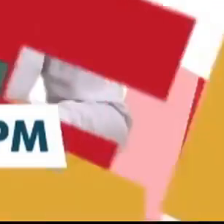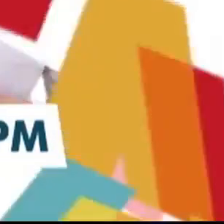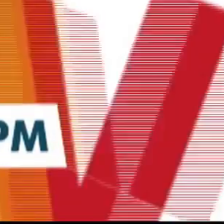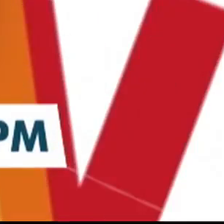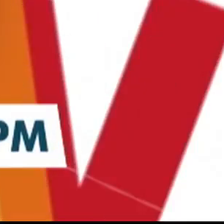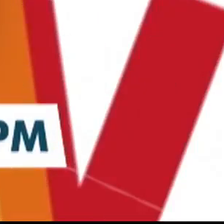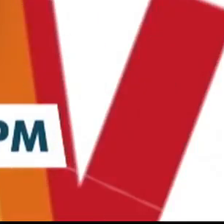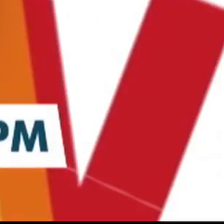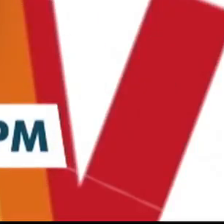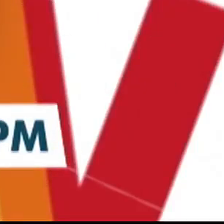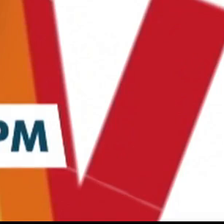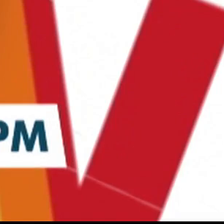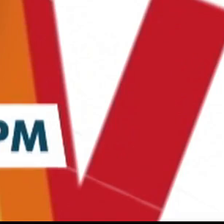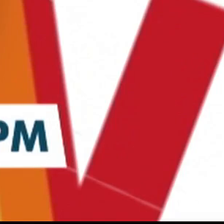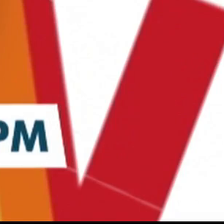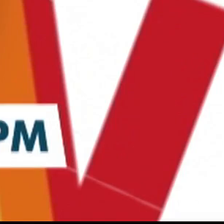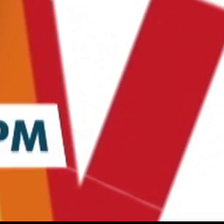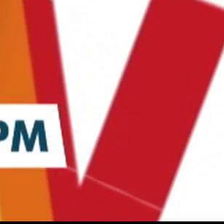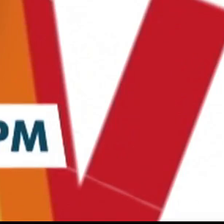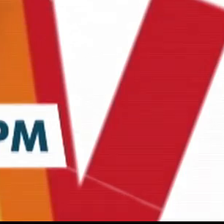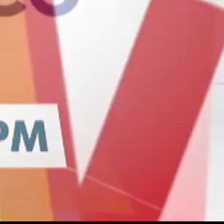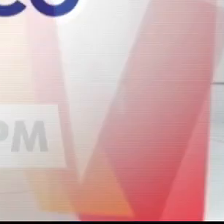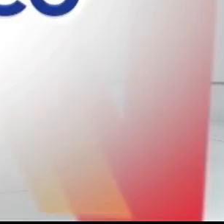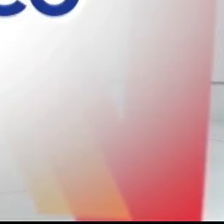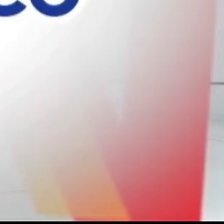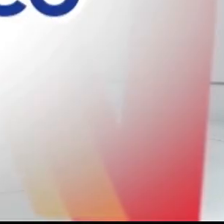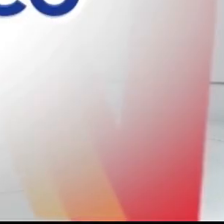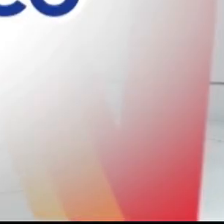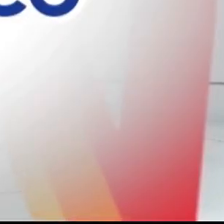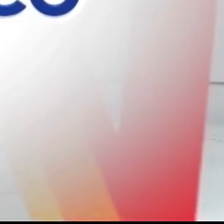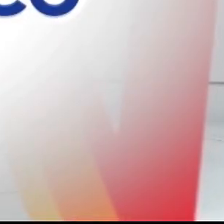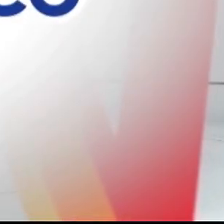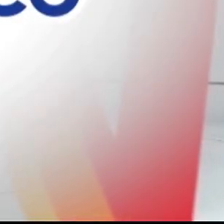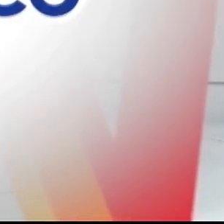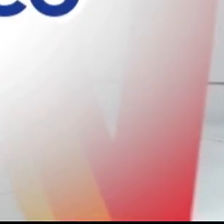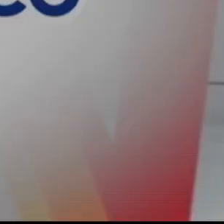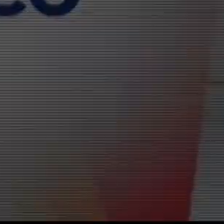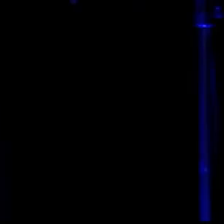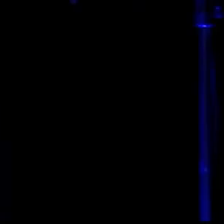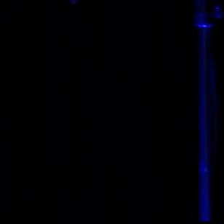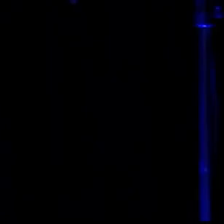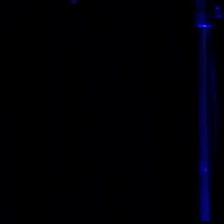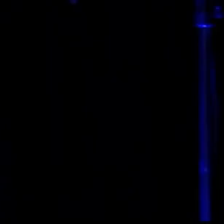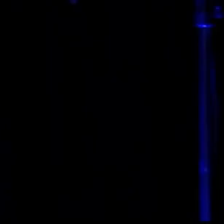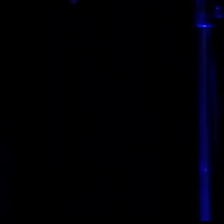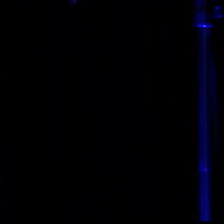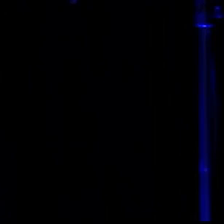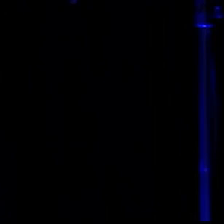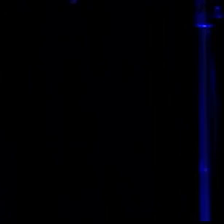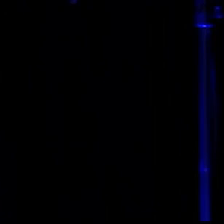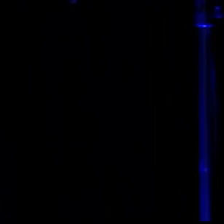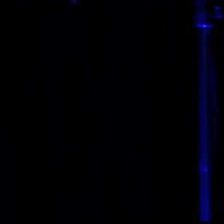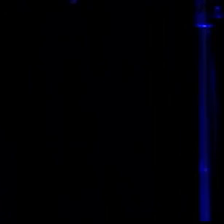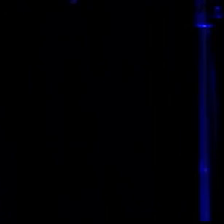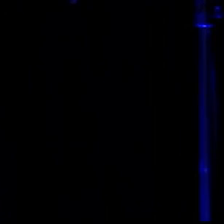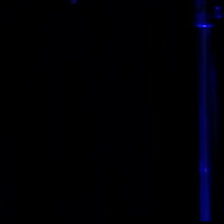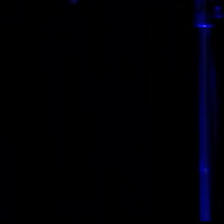Así es. Buenas noches y feliz fin de semana, Melissa. Igualmente, hasta luego, Andrea. Y hasta ahora hacemos una pausa, pero todavía venimos con información.